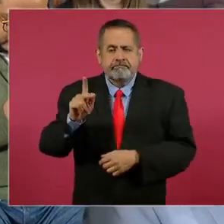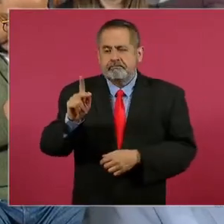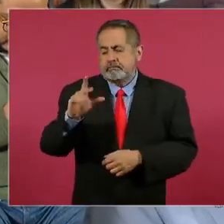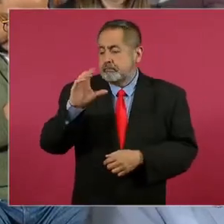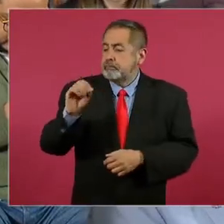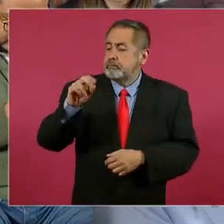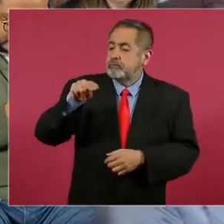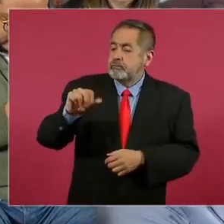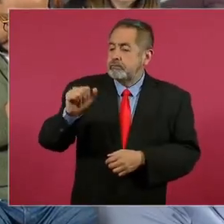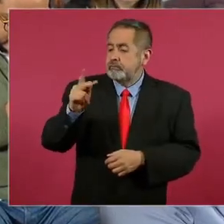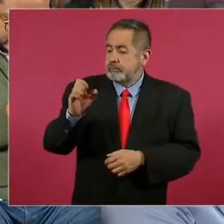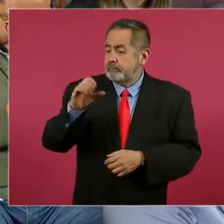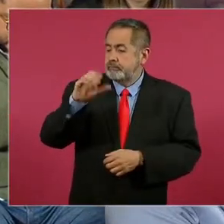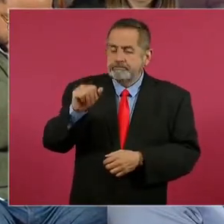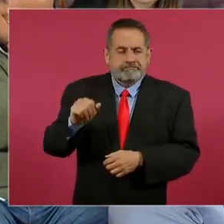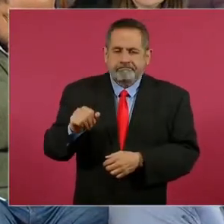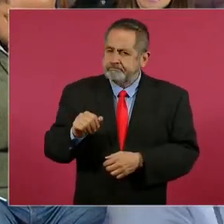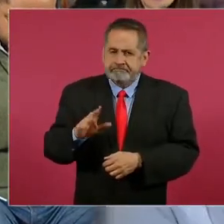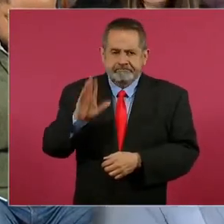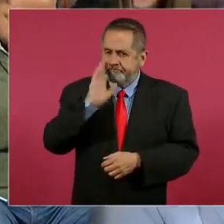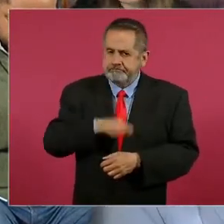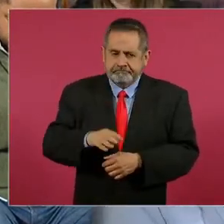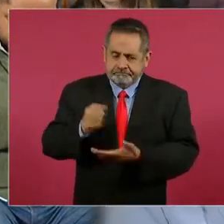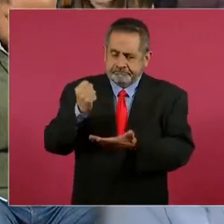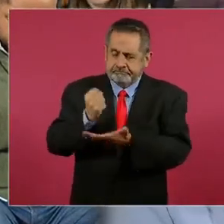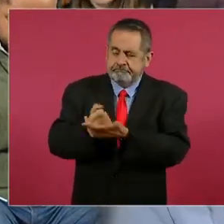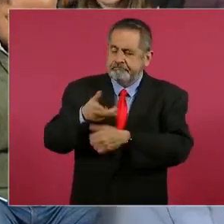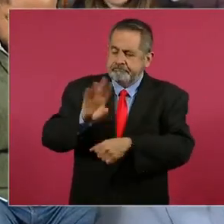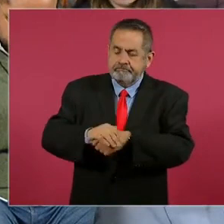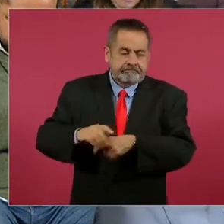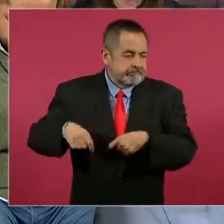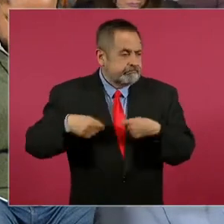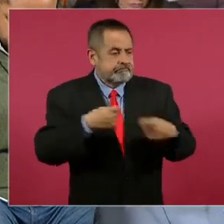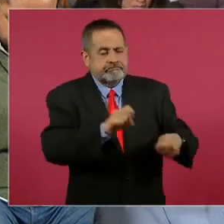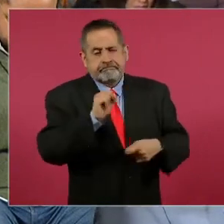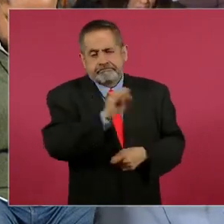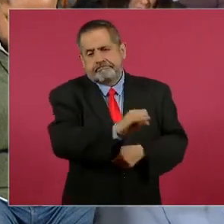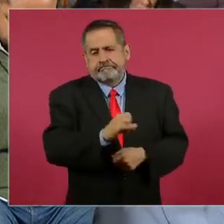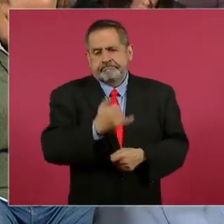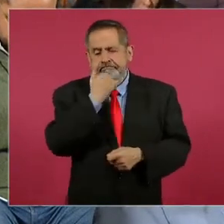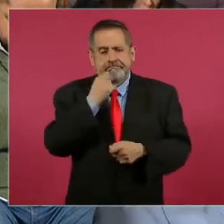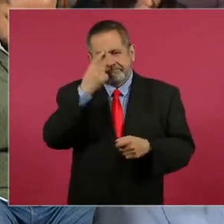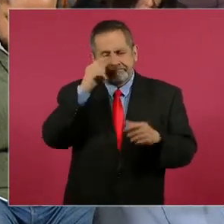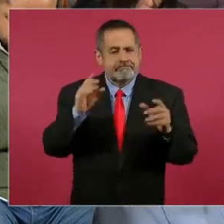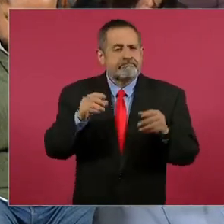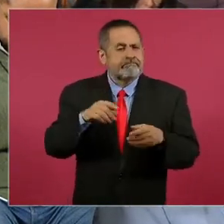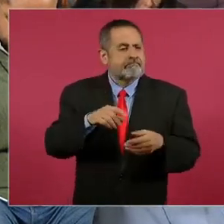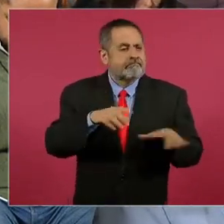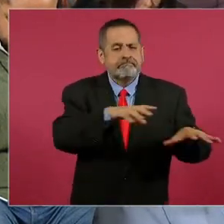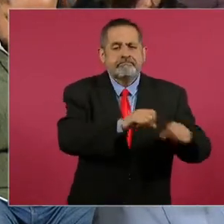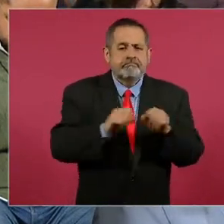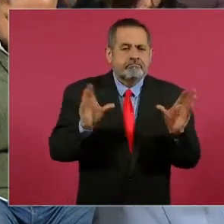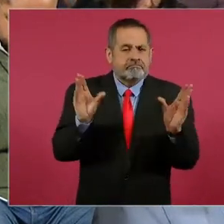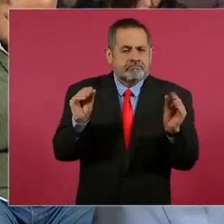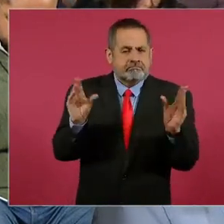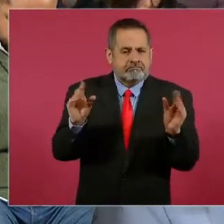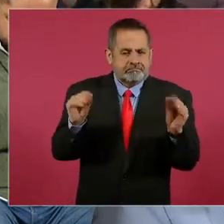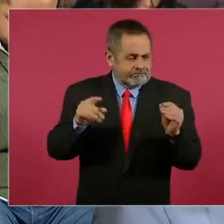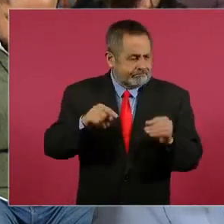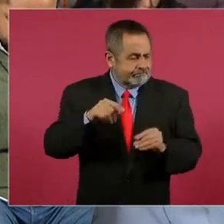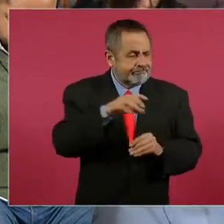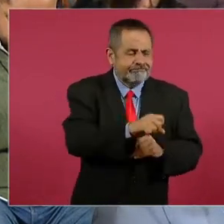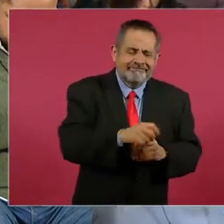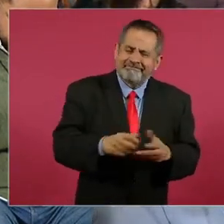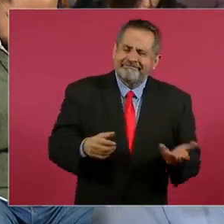indebidamente otorgó a una empresa un permiso de pesca de langosta que violenta la normatividad en